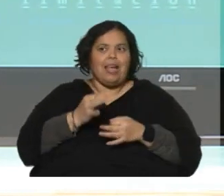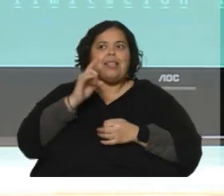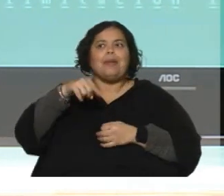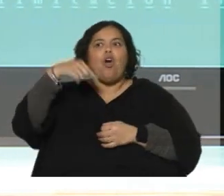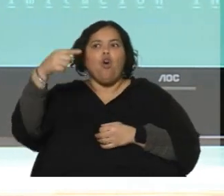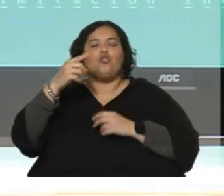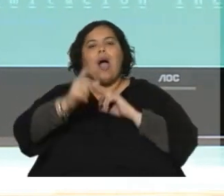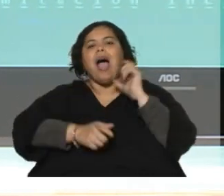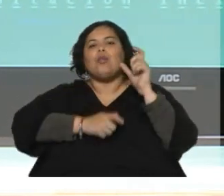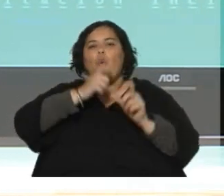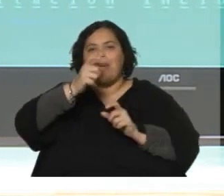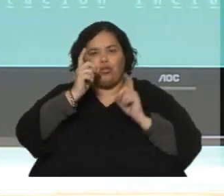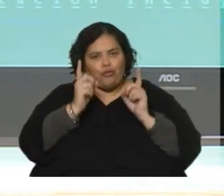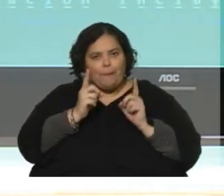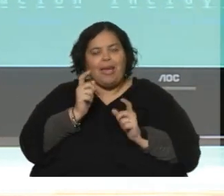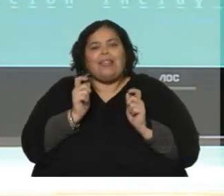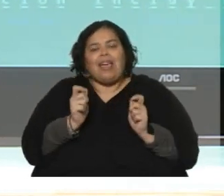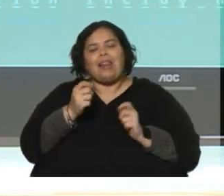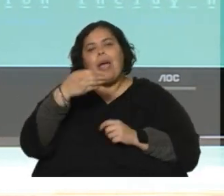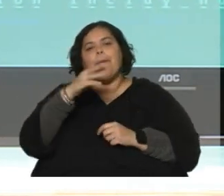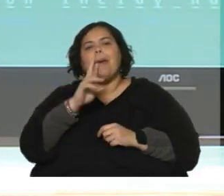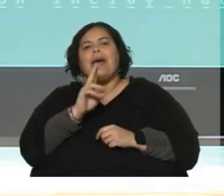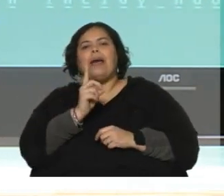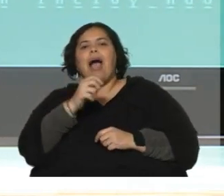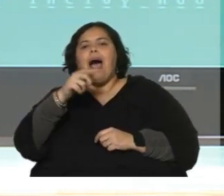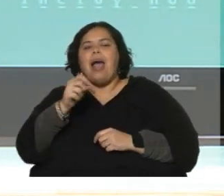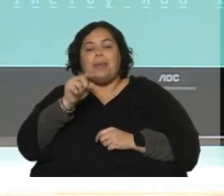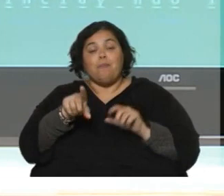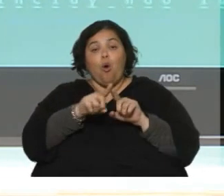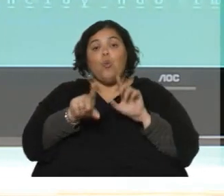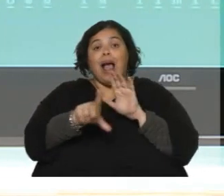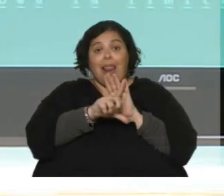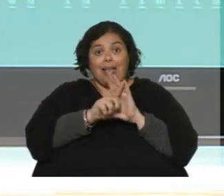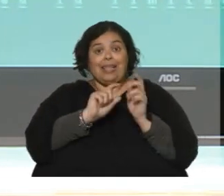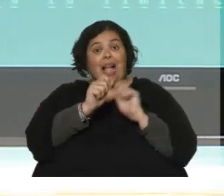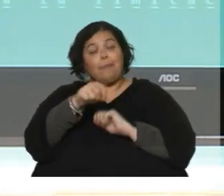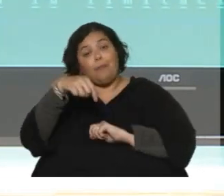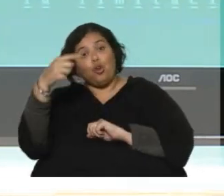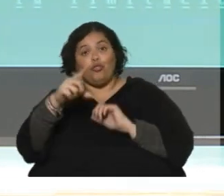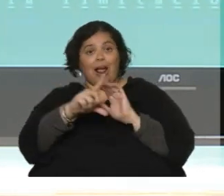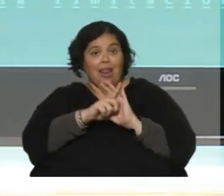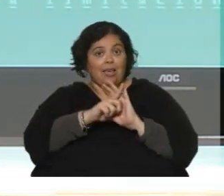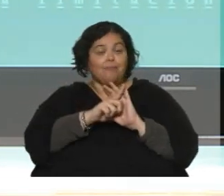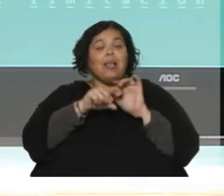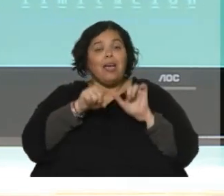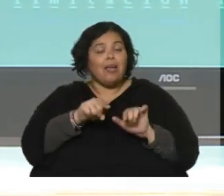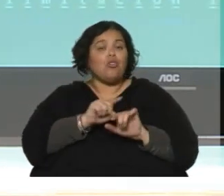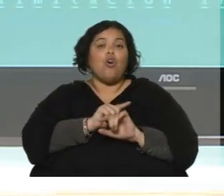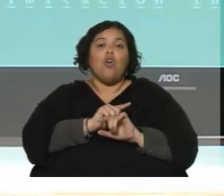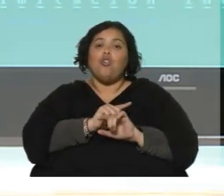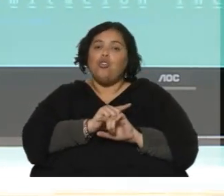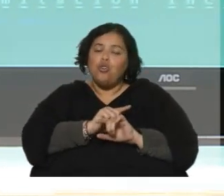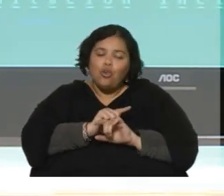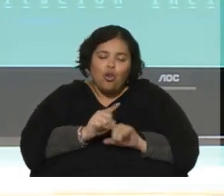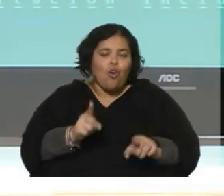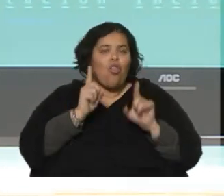argumento sostenido también Vergara no con la idea que una ley se cambia por otra ley y que no se debe recurrir